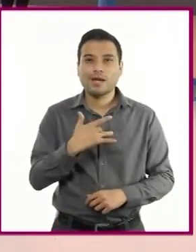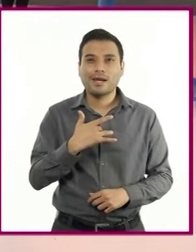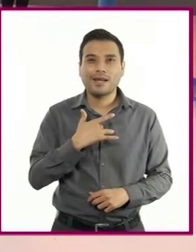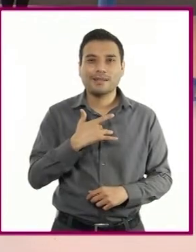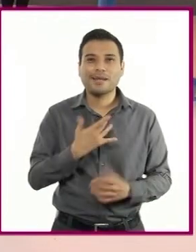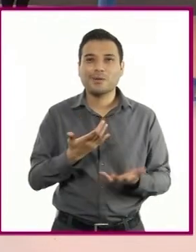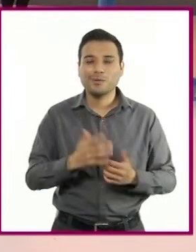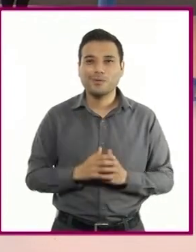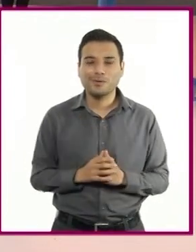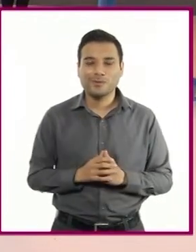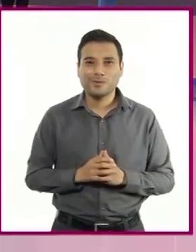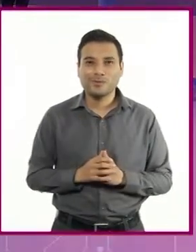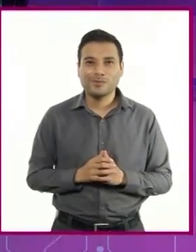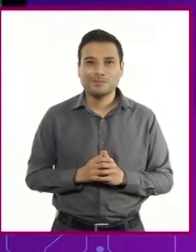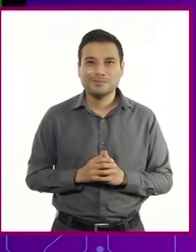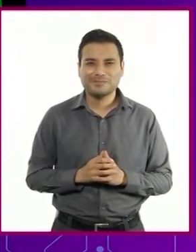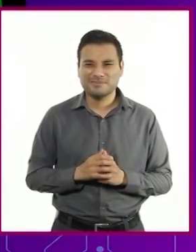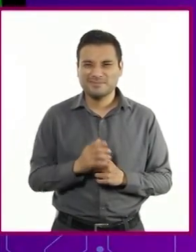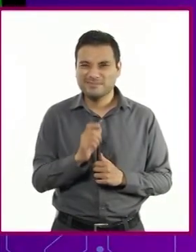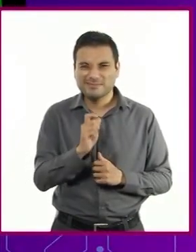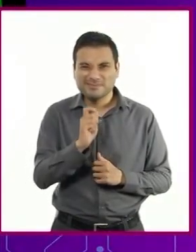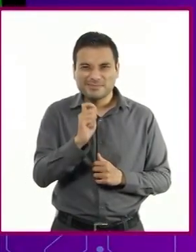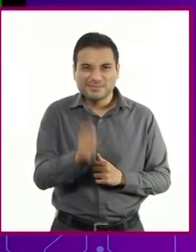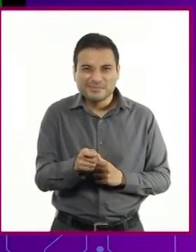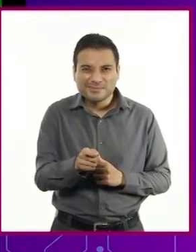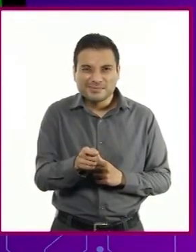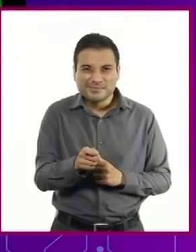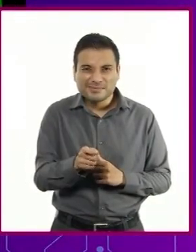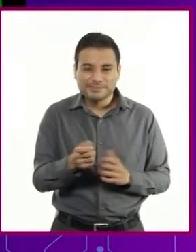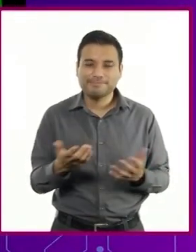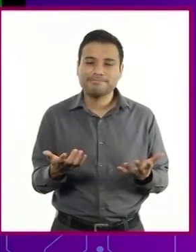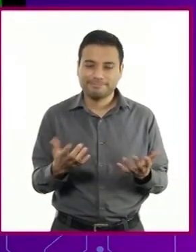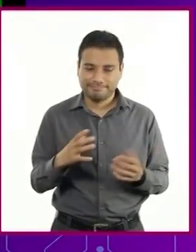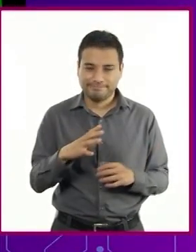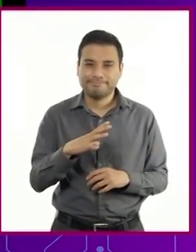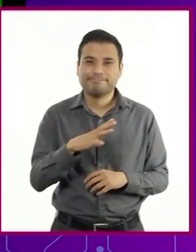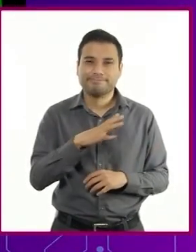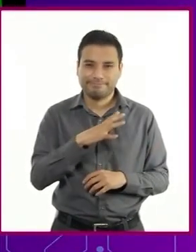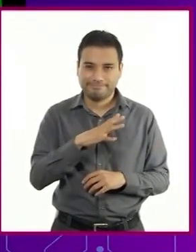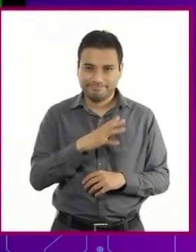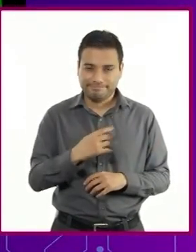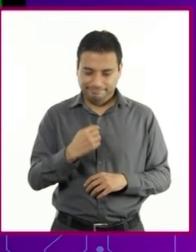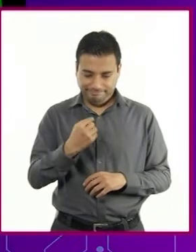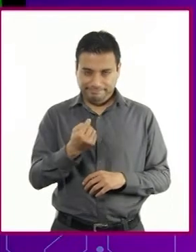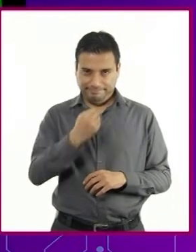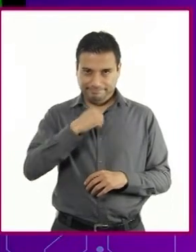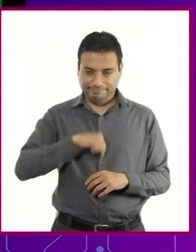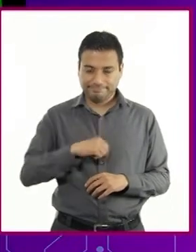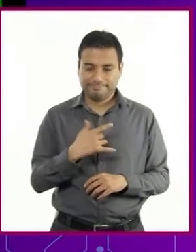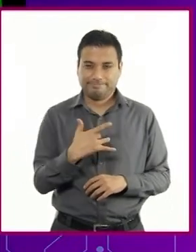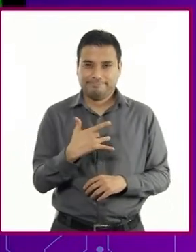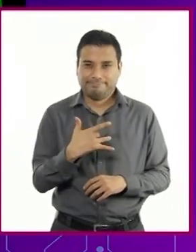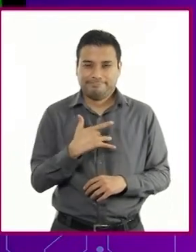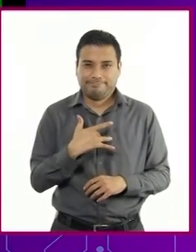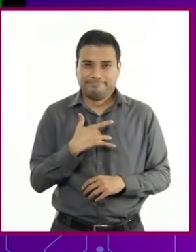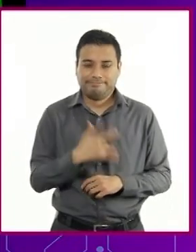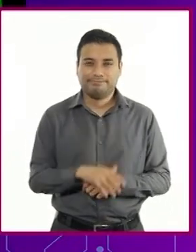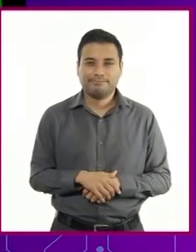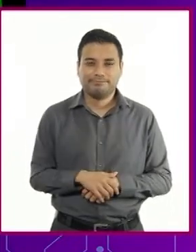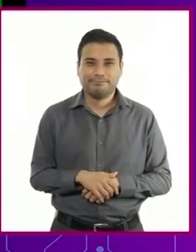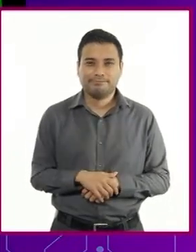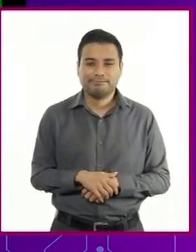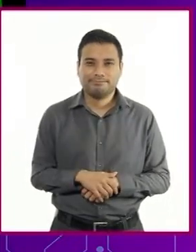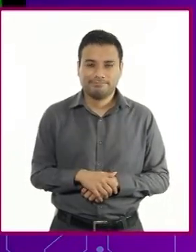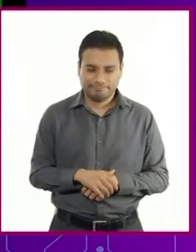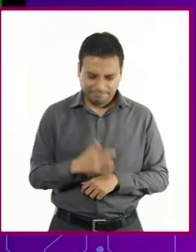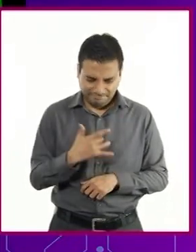¿Recuerda? Que como su nombre lo indica, es el que se encuentra formando el corazón. Y como ya sabrá, debido a